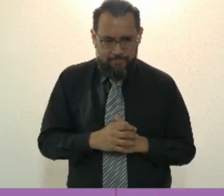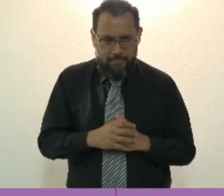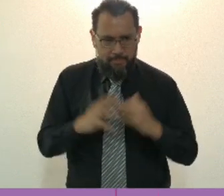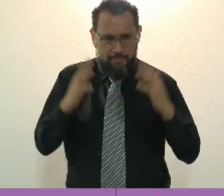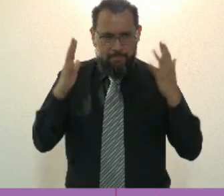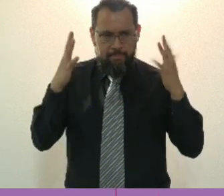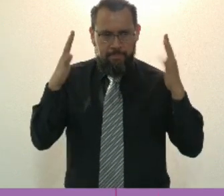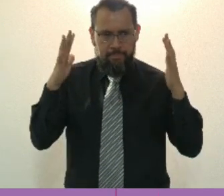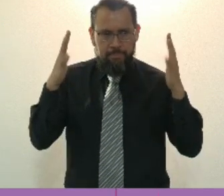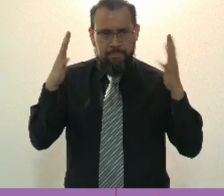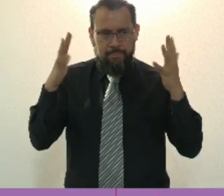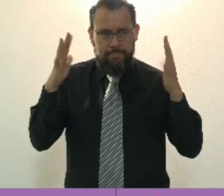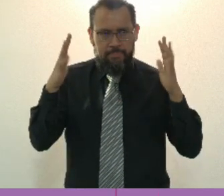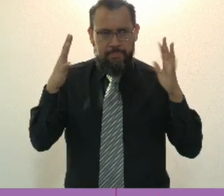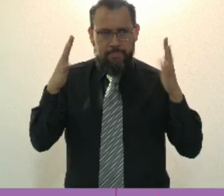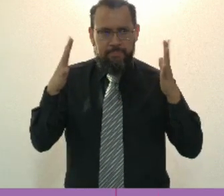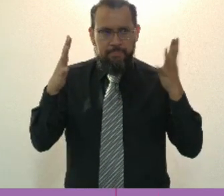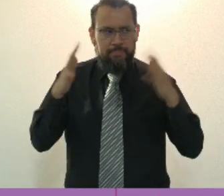gusto. Dos,